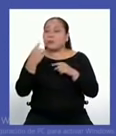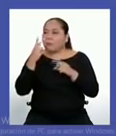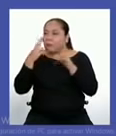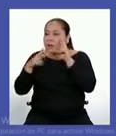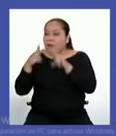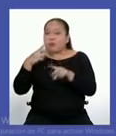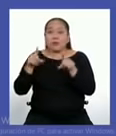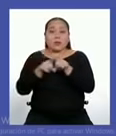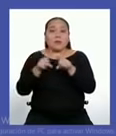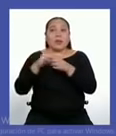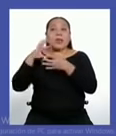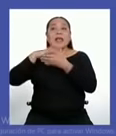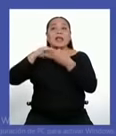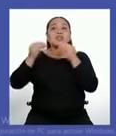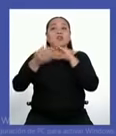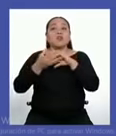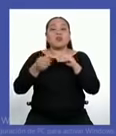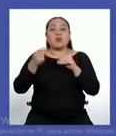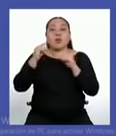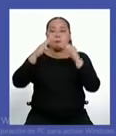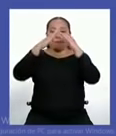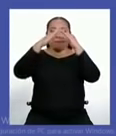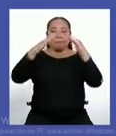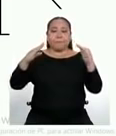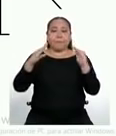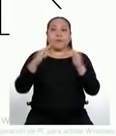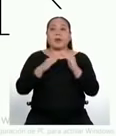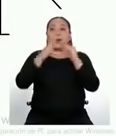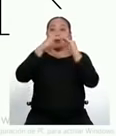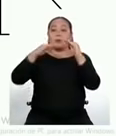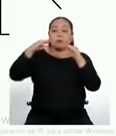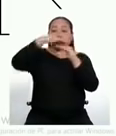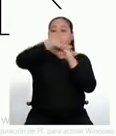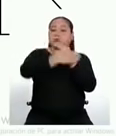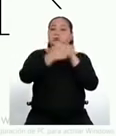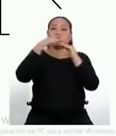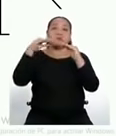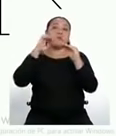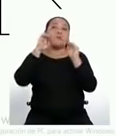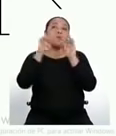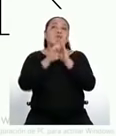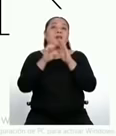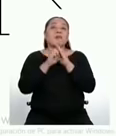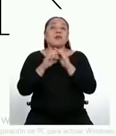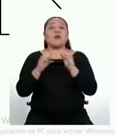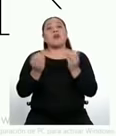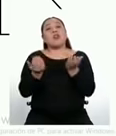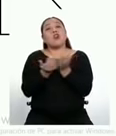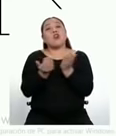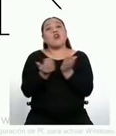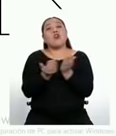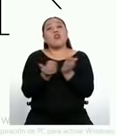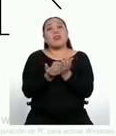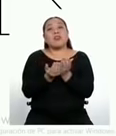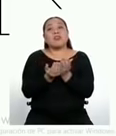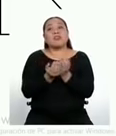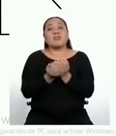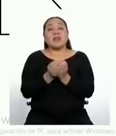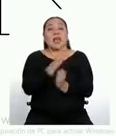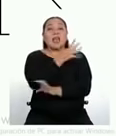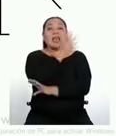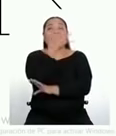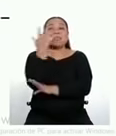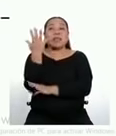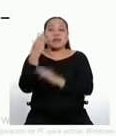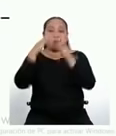escuela. Los hemos visto en forma de techos o muebles. Por ejemplo, vemos las escuelas de Plan Selva, que tienen una